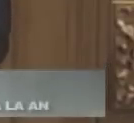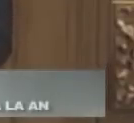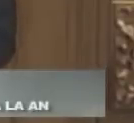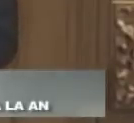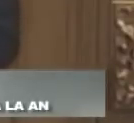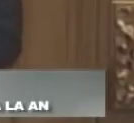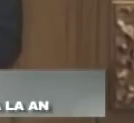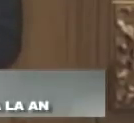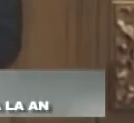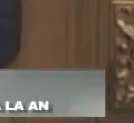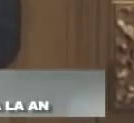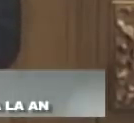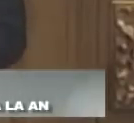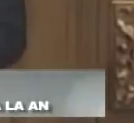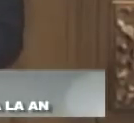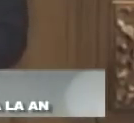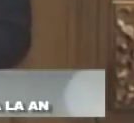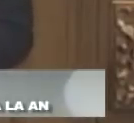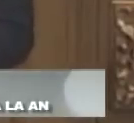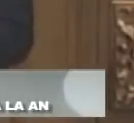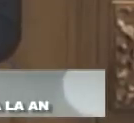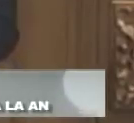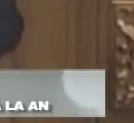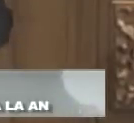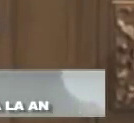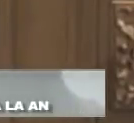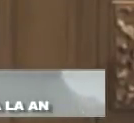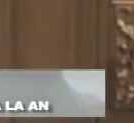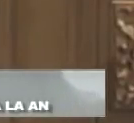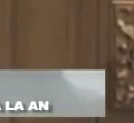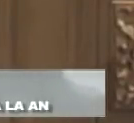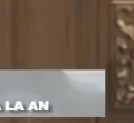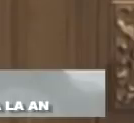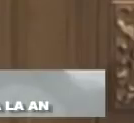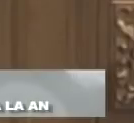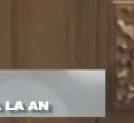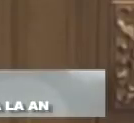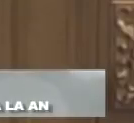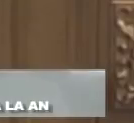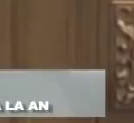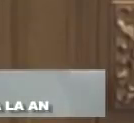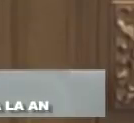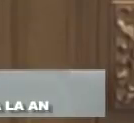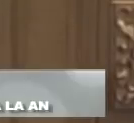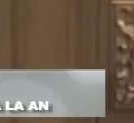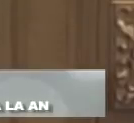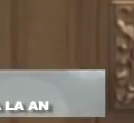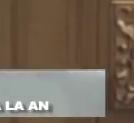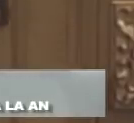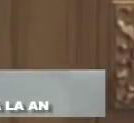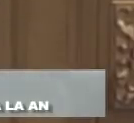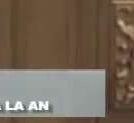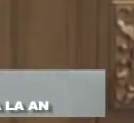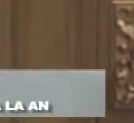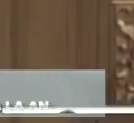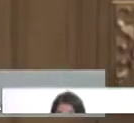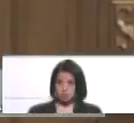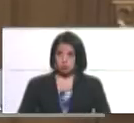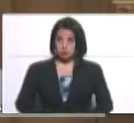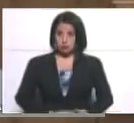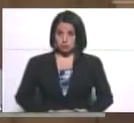sigamos cortando nudos gordianos que amarran, que detienen, que muchas